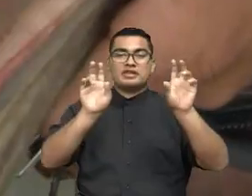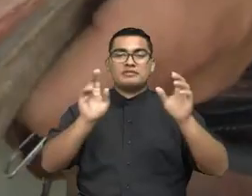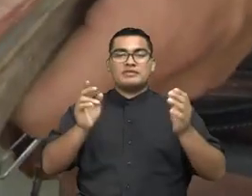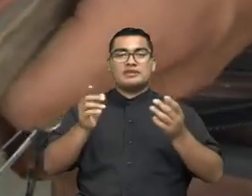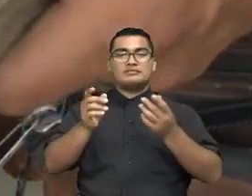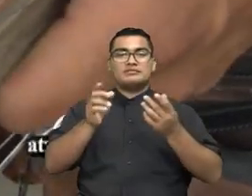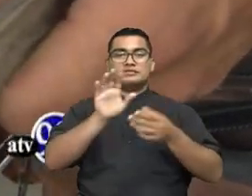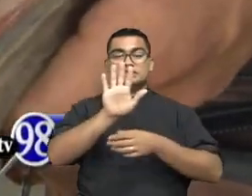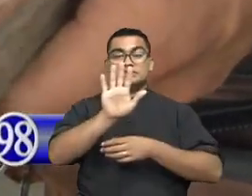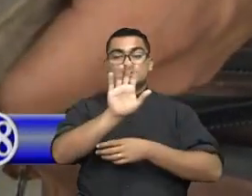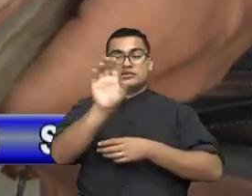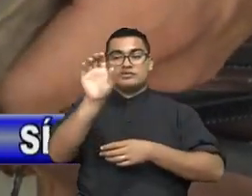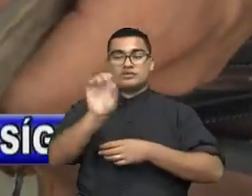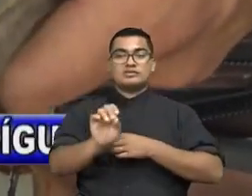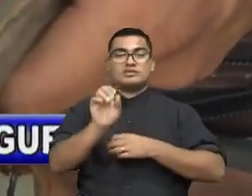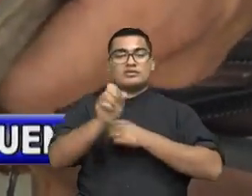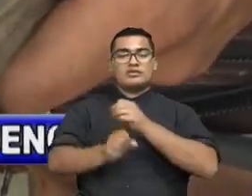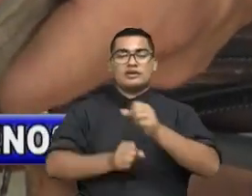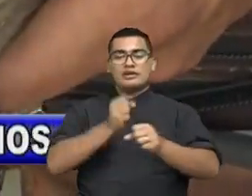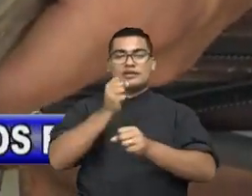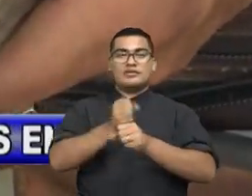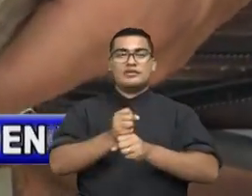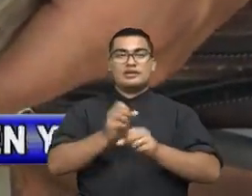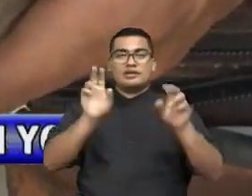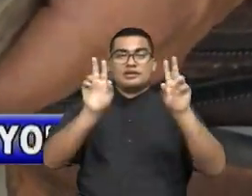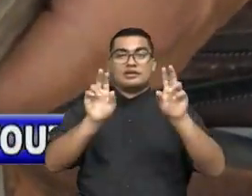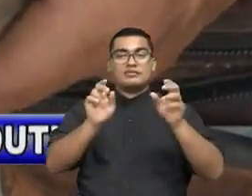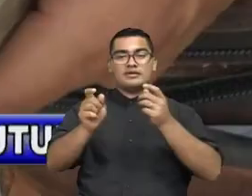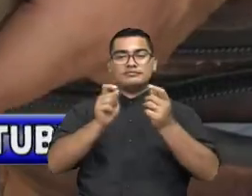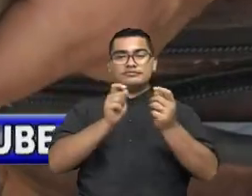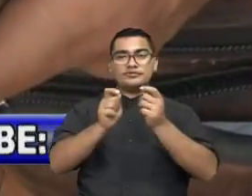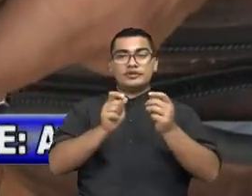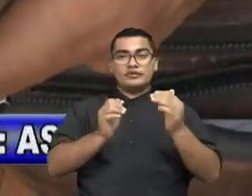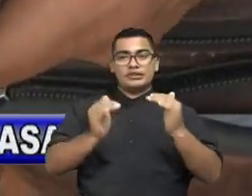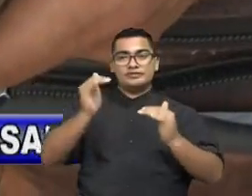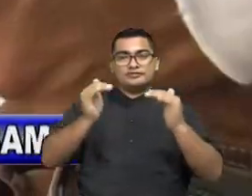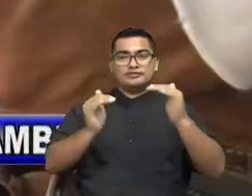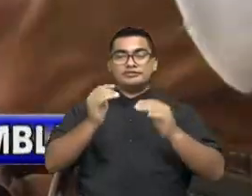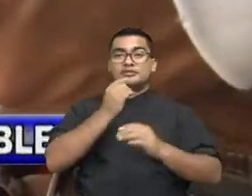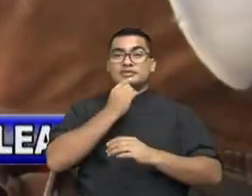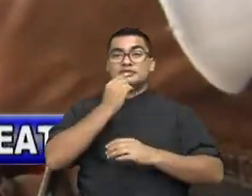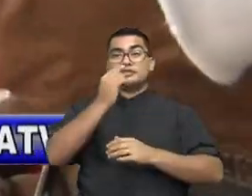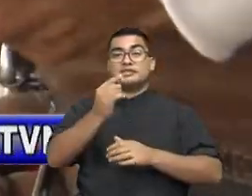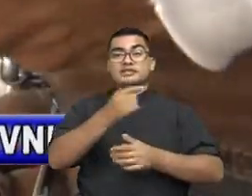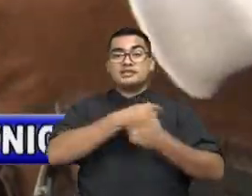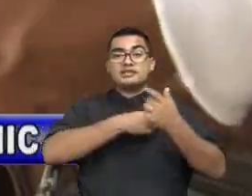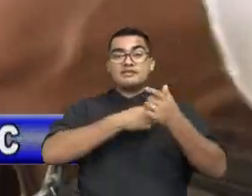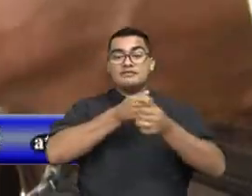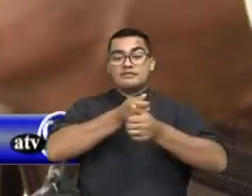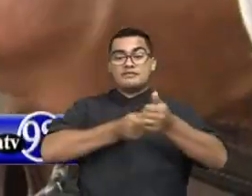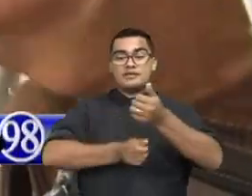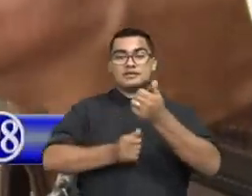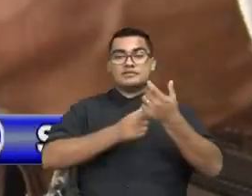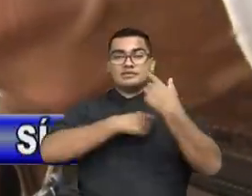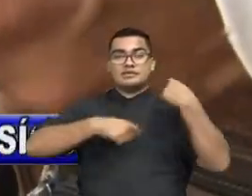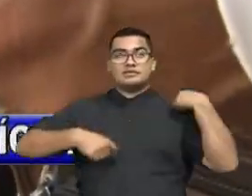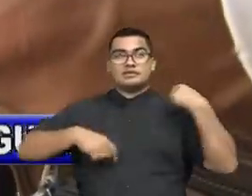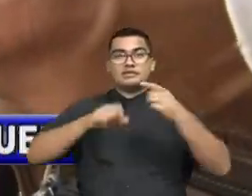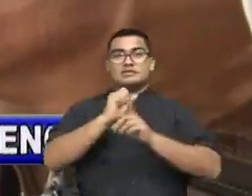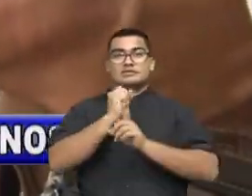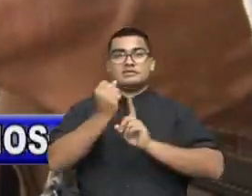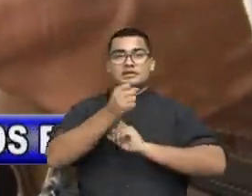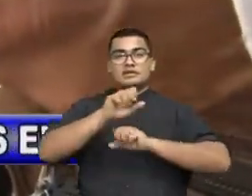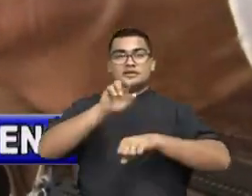deslizamiento del 5% anual todavía prevaleciente. A juicio del vicepresidente de la Comisión Económica de la Asamblea